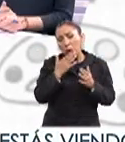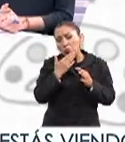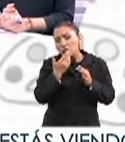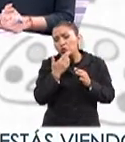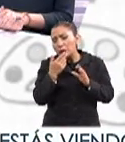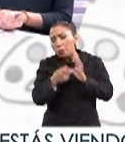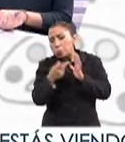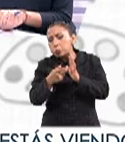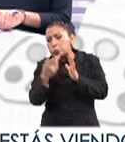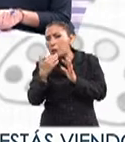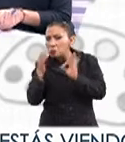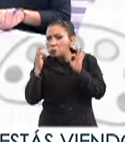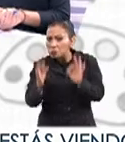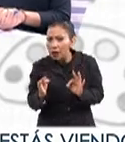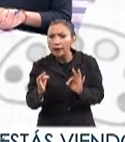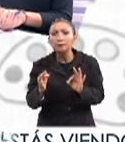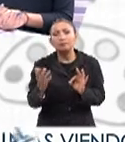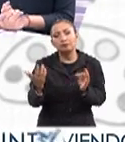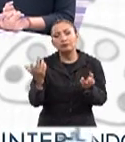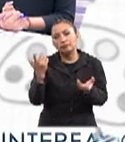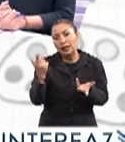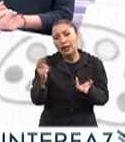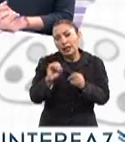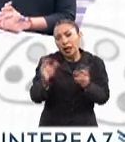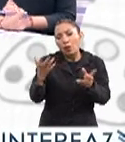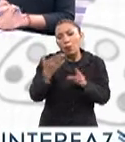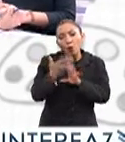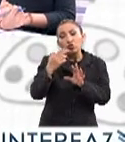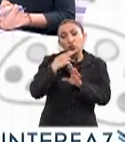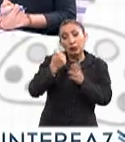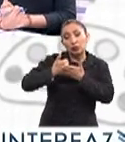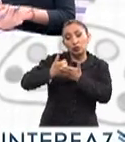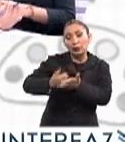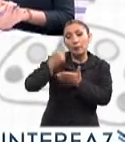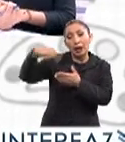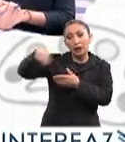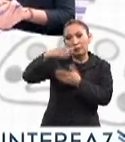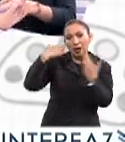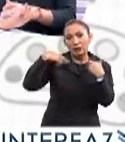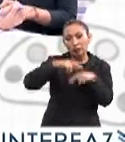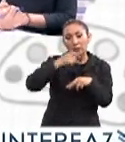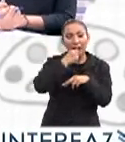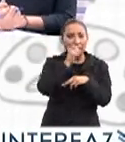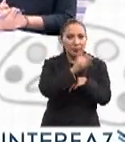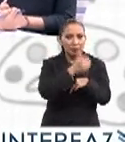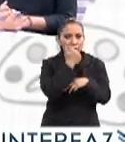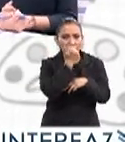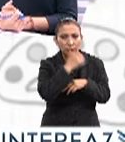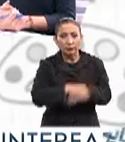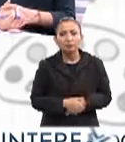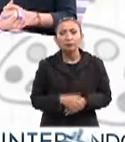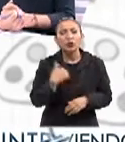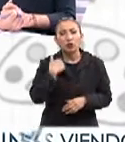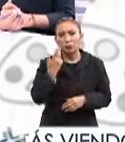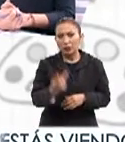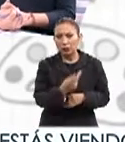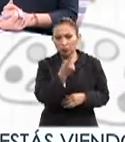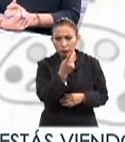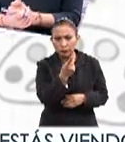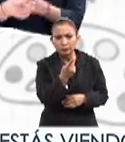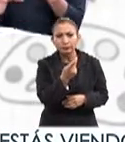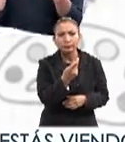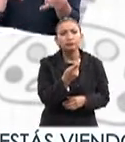manera eficiente. Por supuesto que también sean muy útiles para ellos y para los mismos alumnos. Yo quisiera